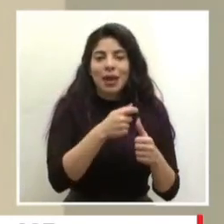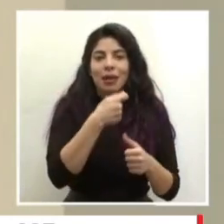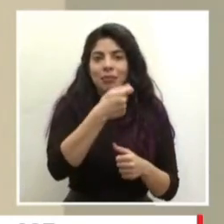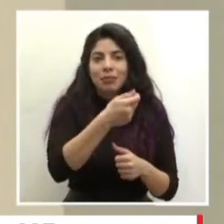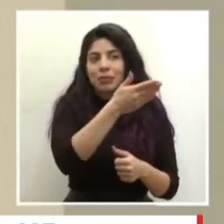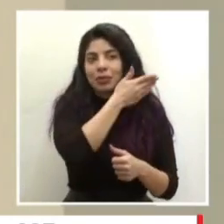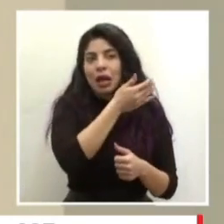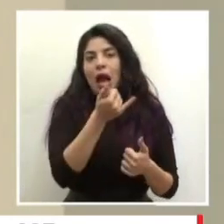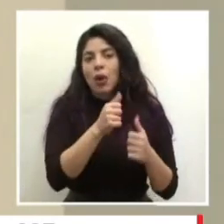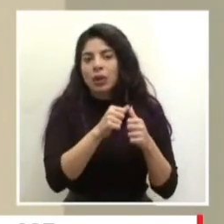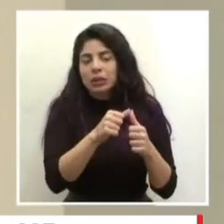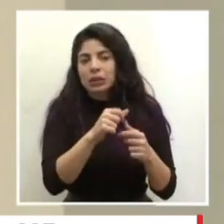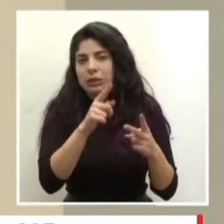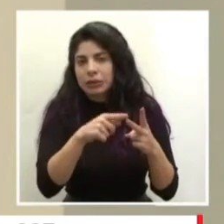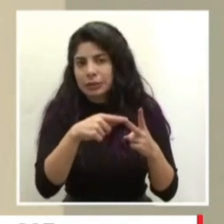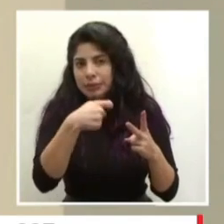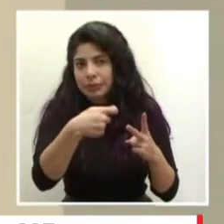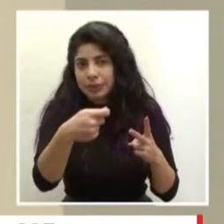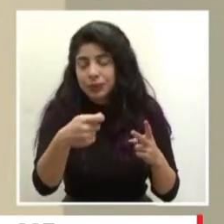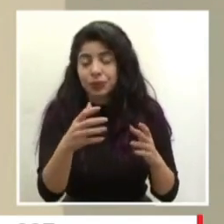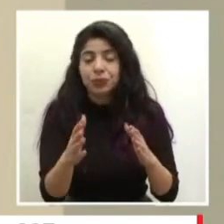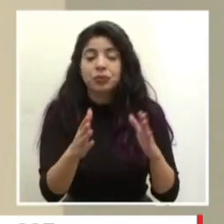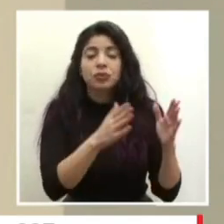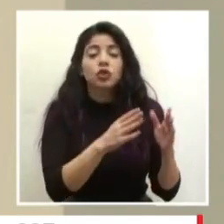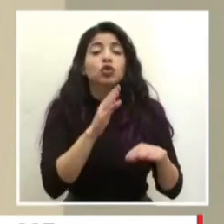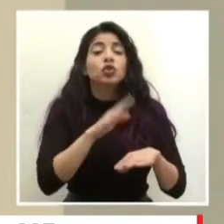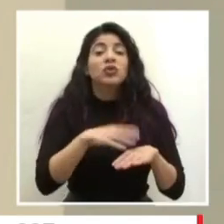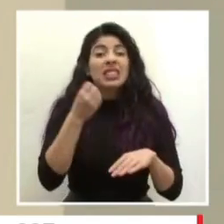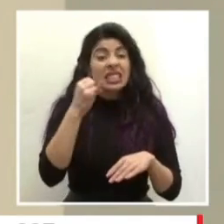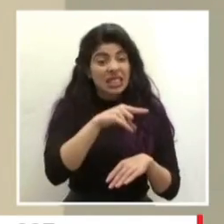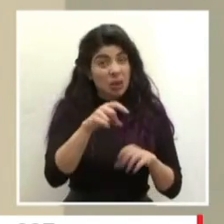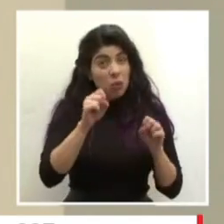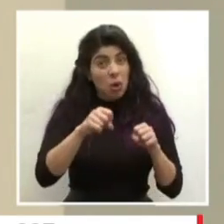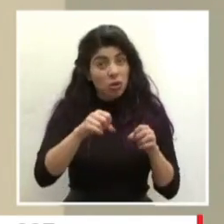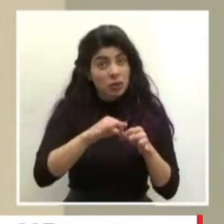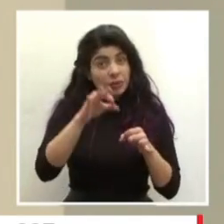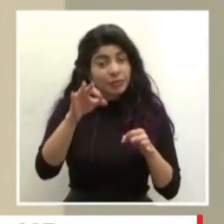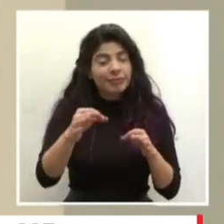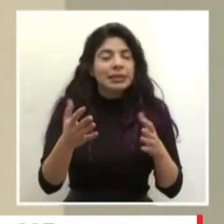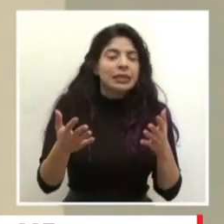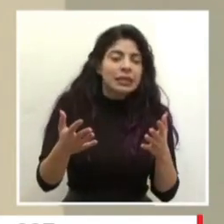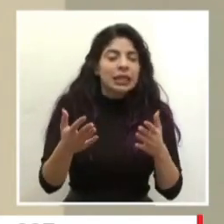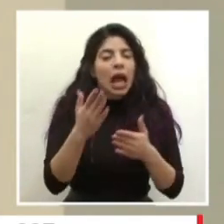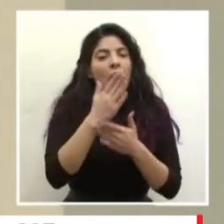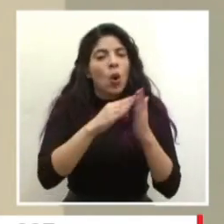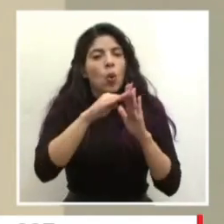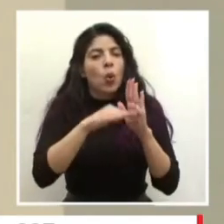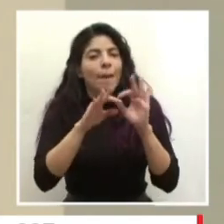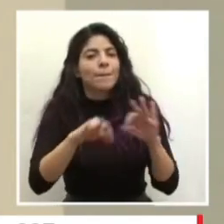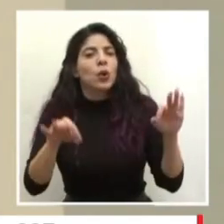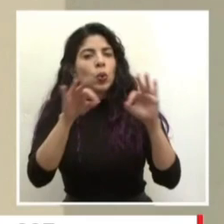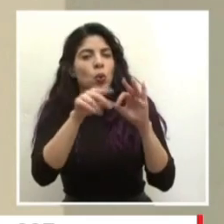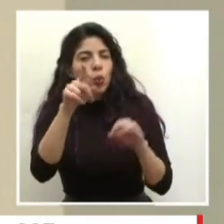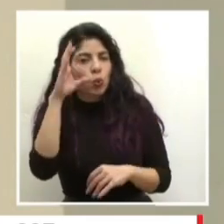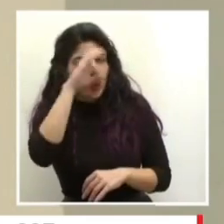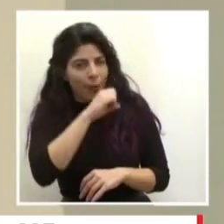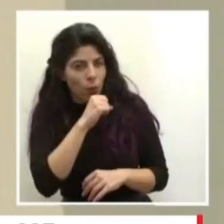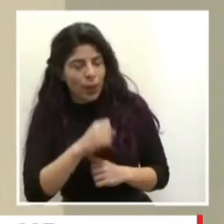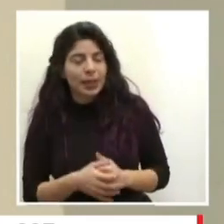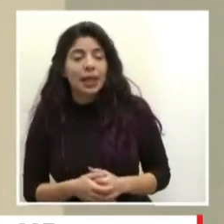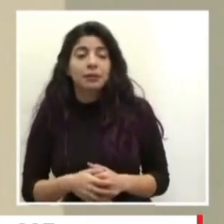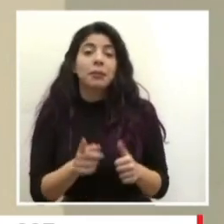bono proteger. Con respecto a la posibilidad de extender las medidas, creo que hay algunos aspectos que son muy importantes de poner en consideración.